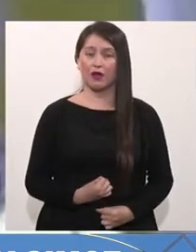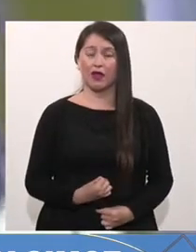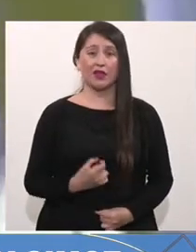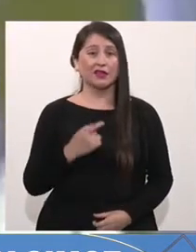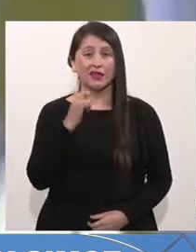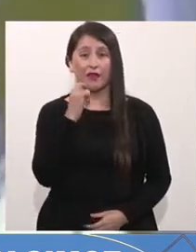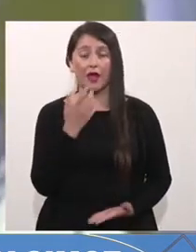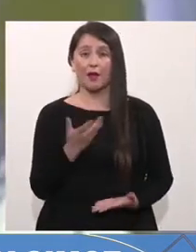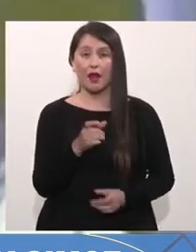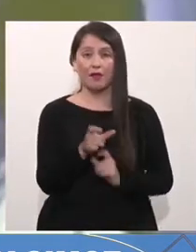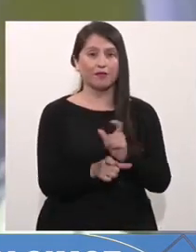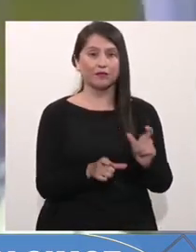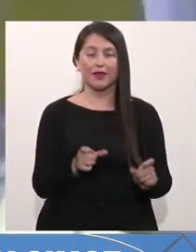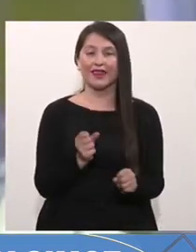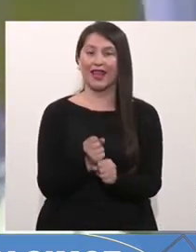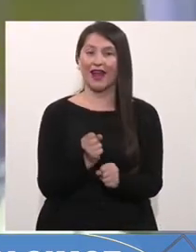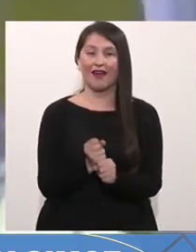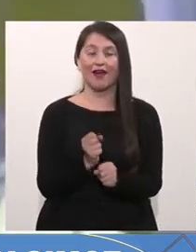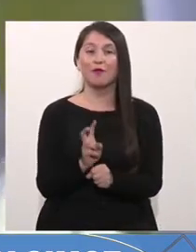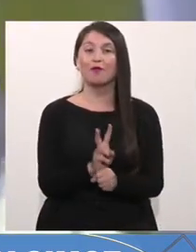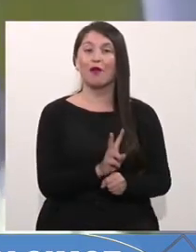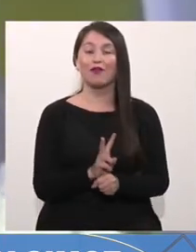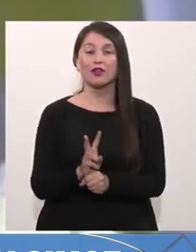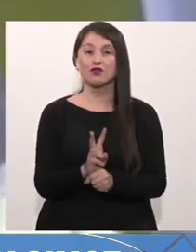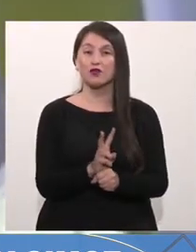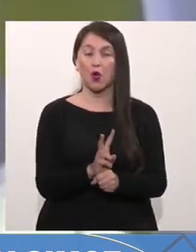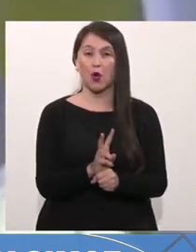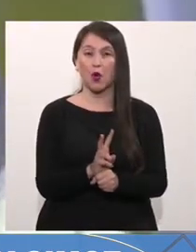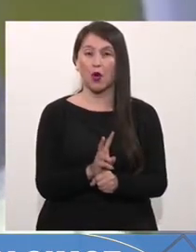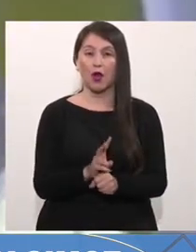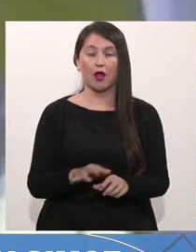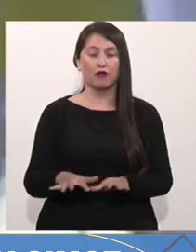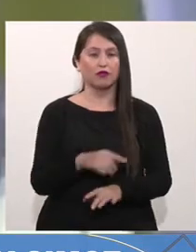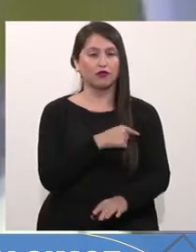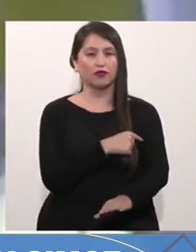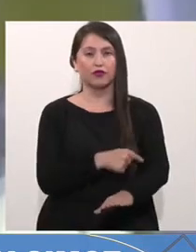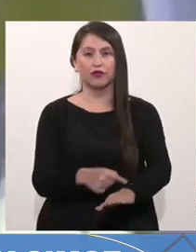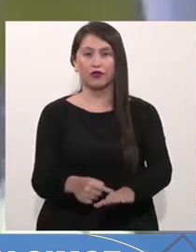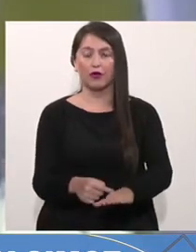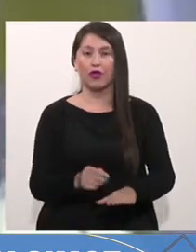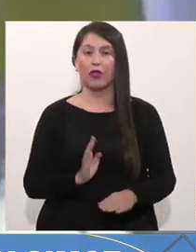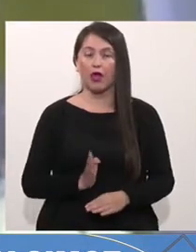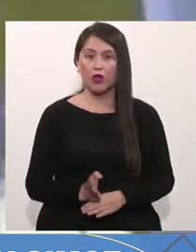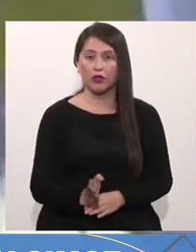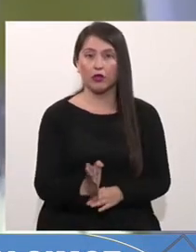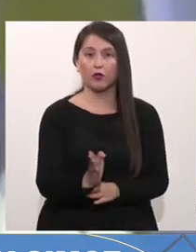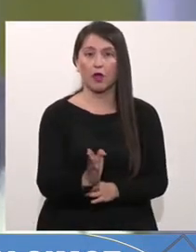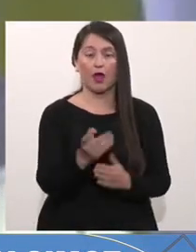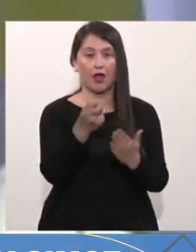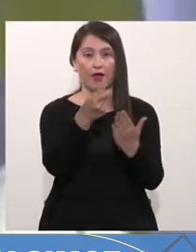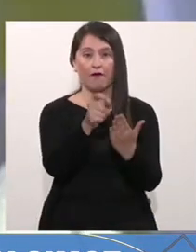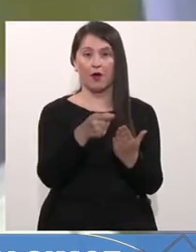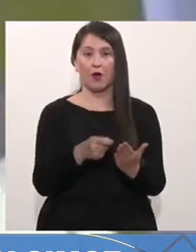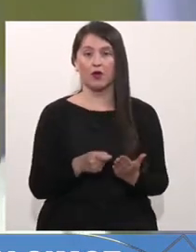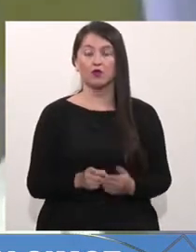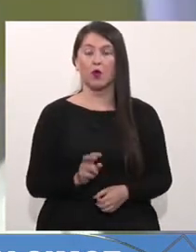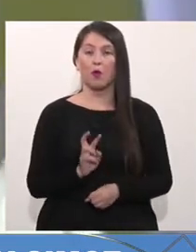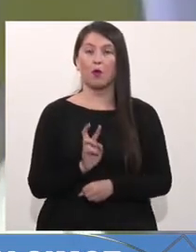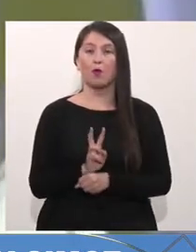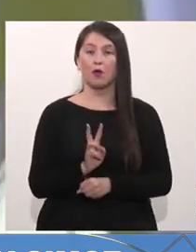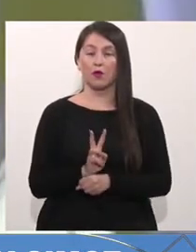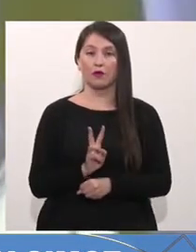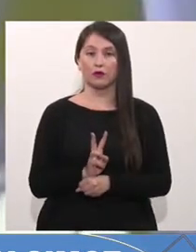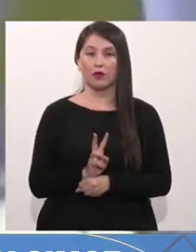para muchos profesores y profesoras a lo largo de todo el país las exigencias de mantener el proceso de evaluación docente.